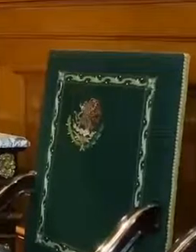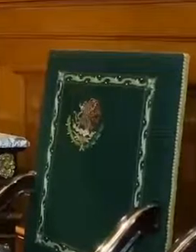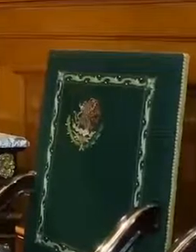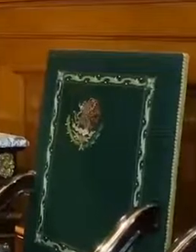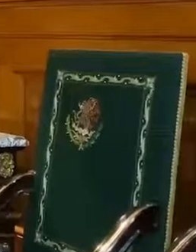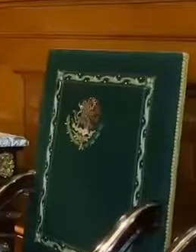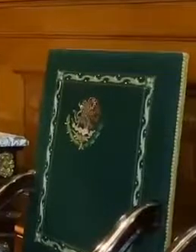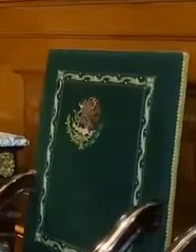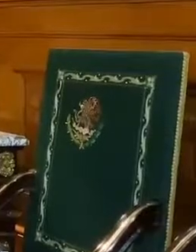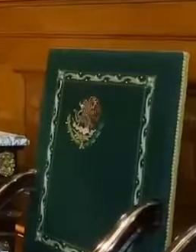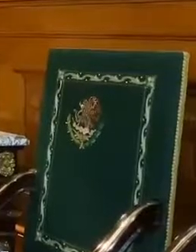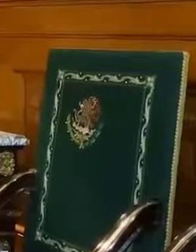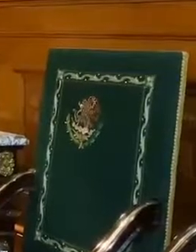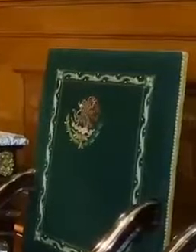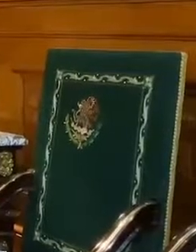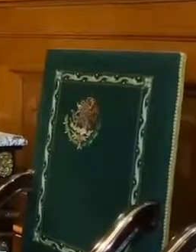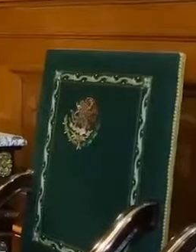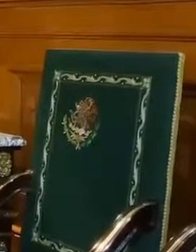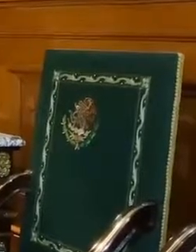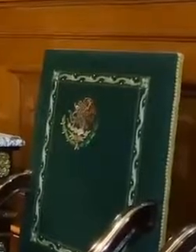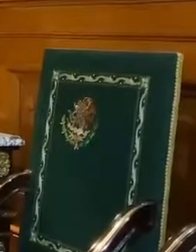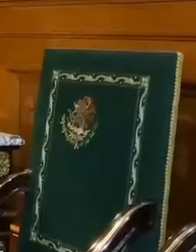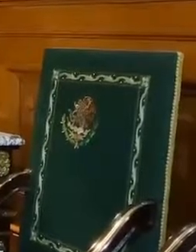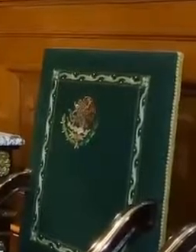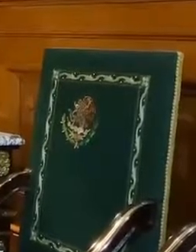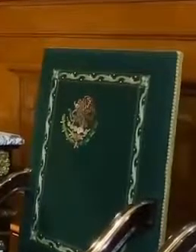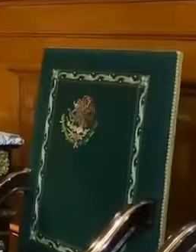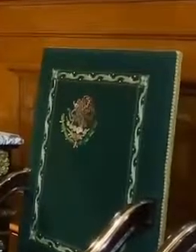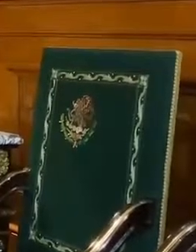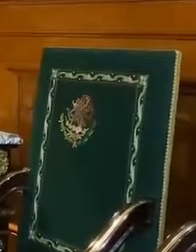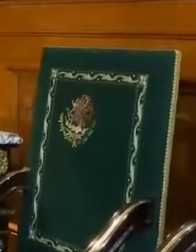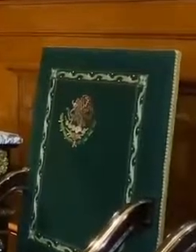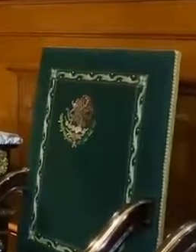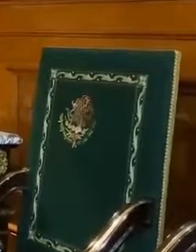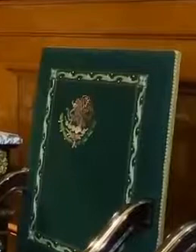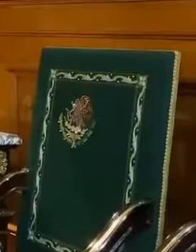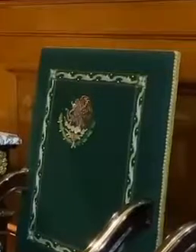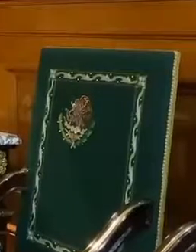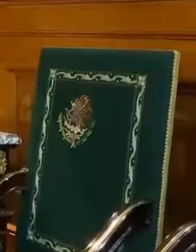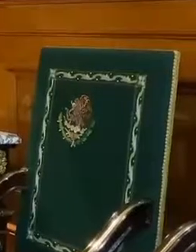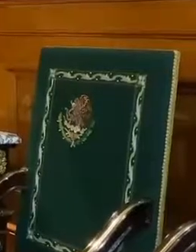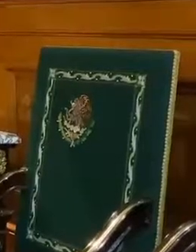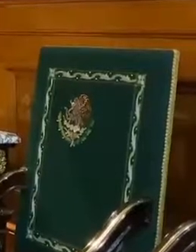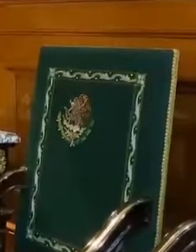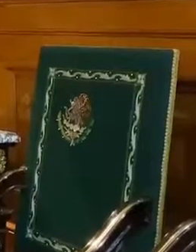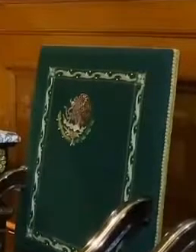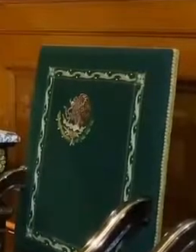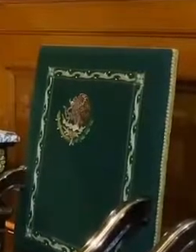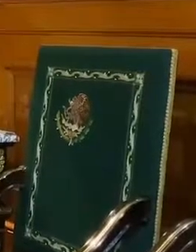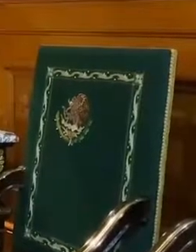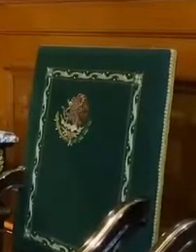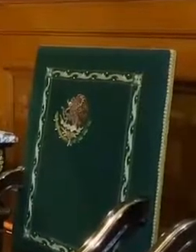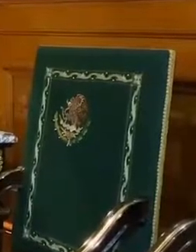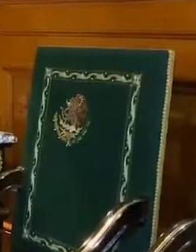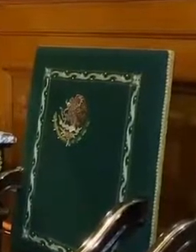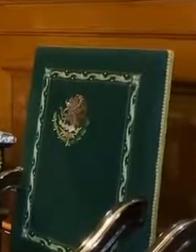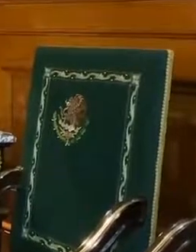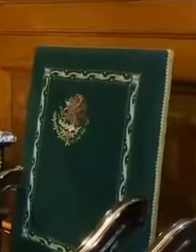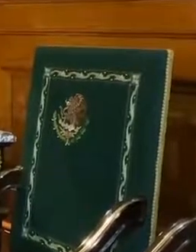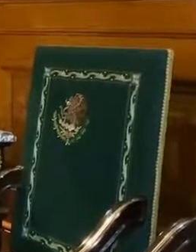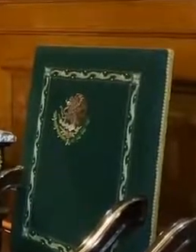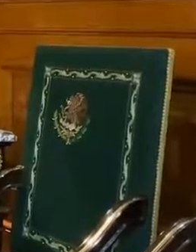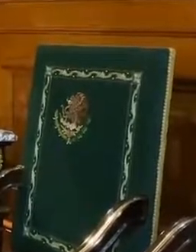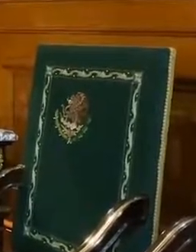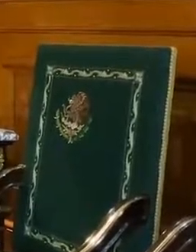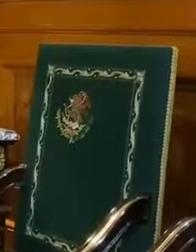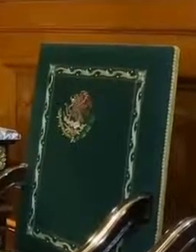que darle preferencia a los adultos mayores y el resto de la población tener la paciencia de